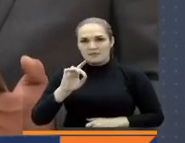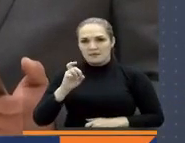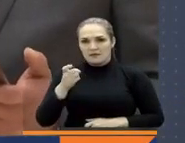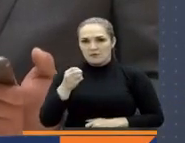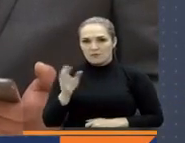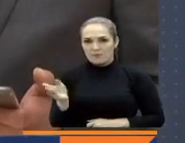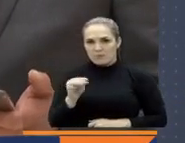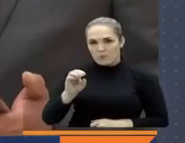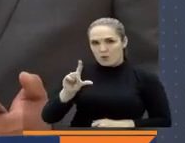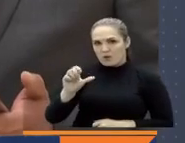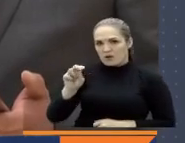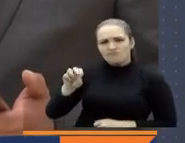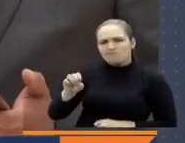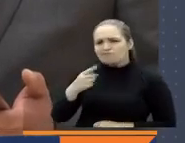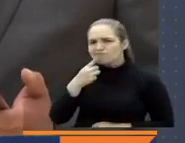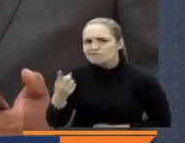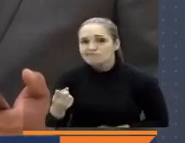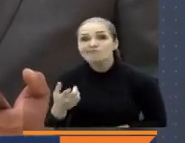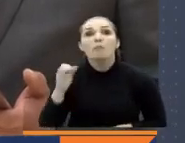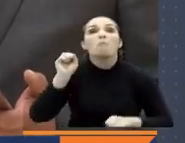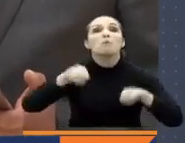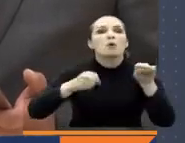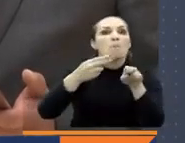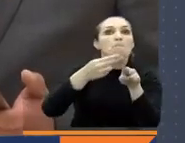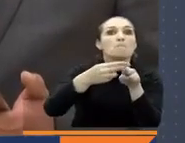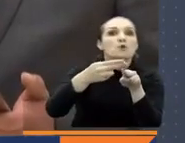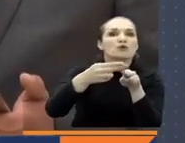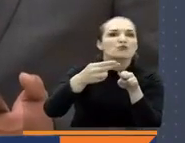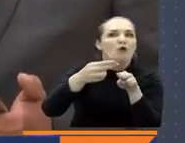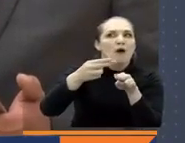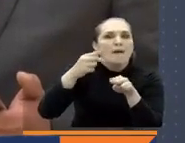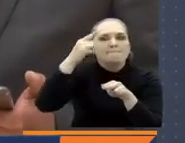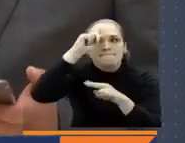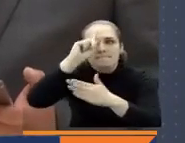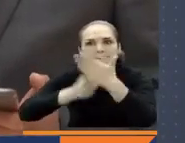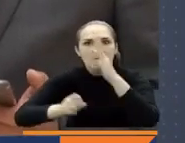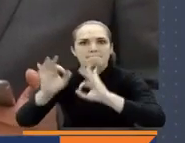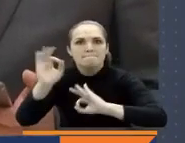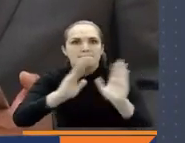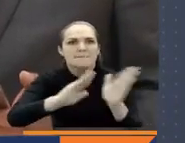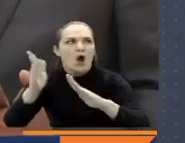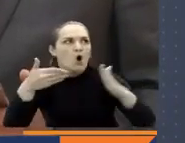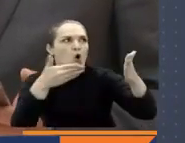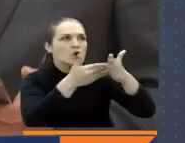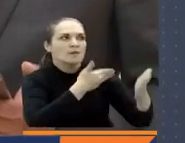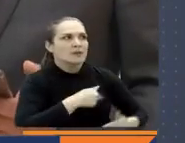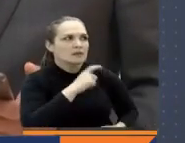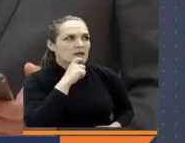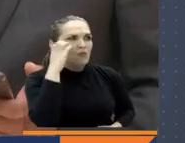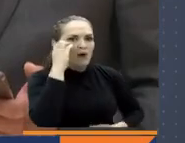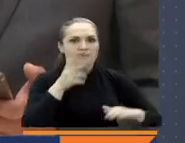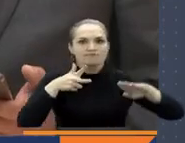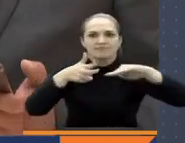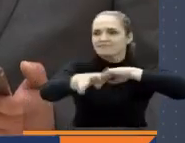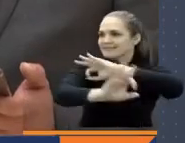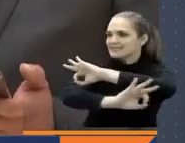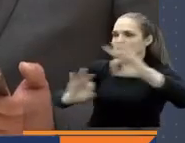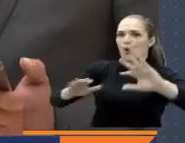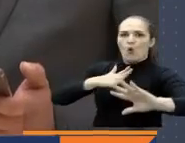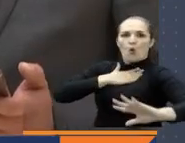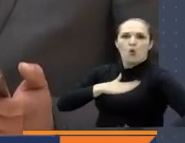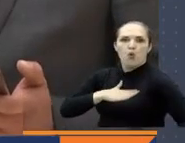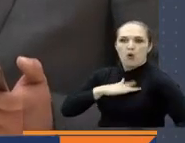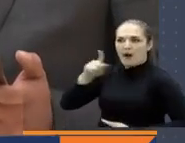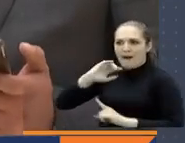un posible nuevo atentado que se venía preparando contra el presidente Iván Duque. Señaló que se ha encontrado información que permitió